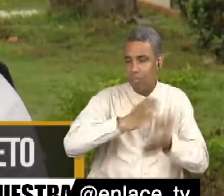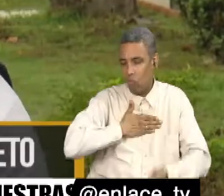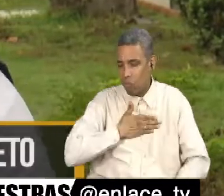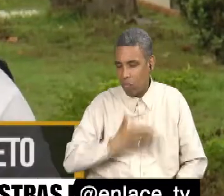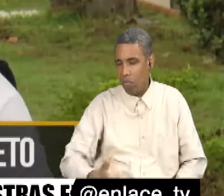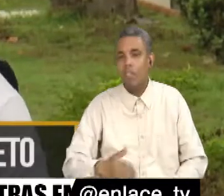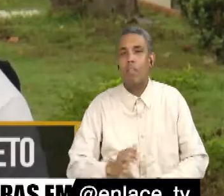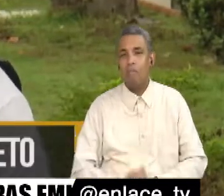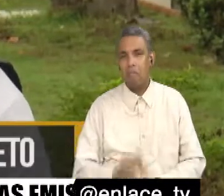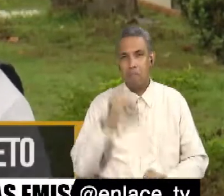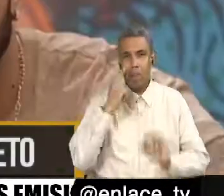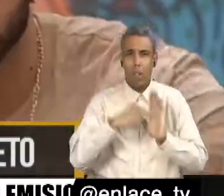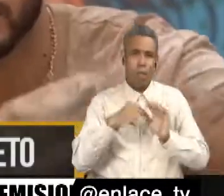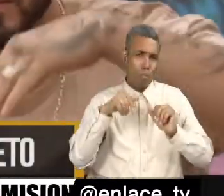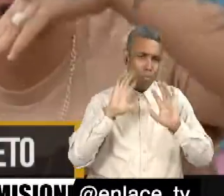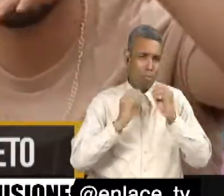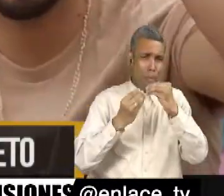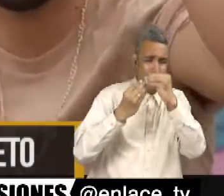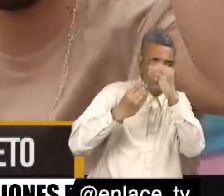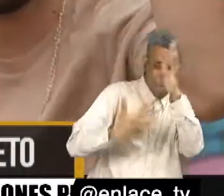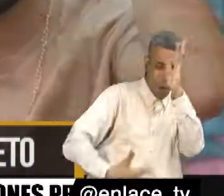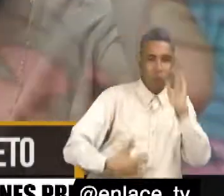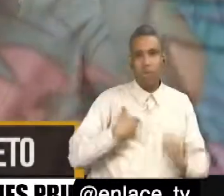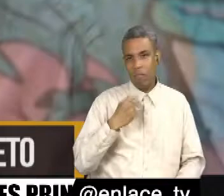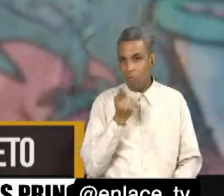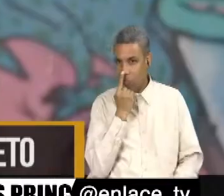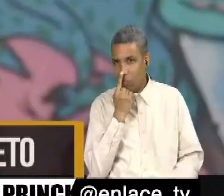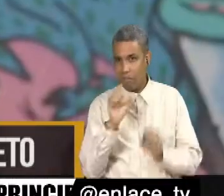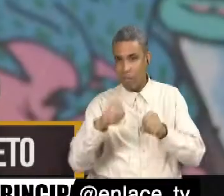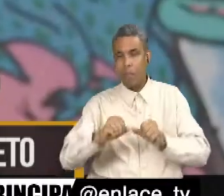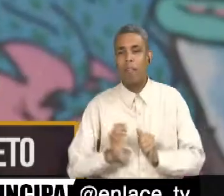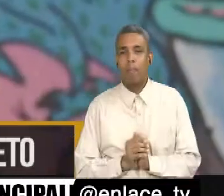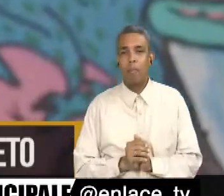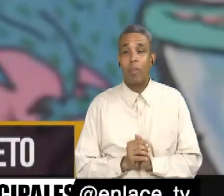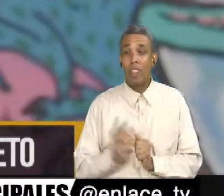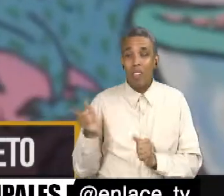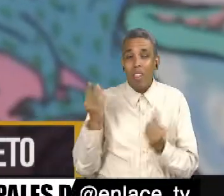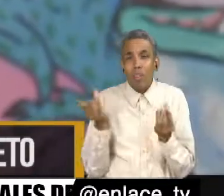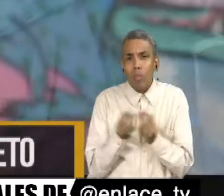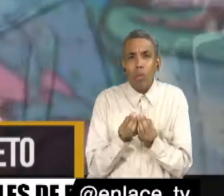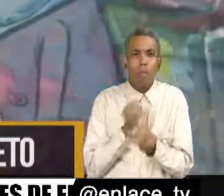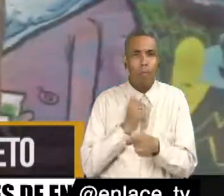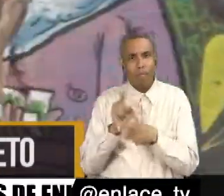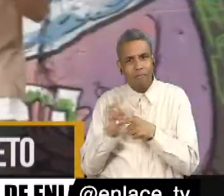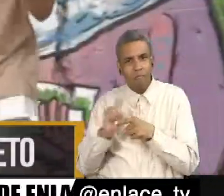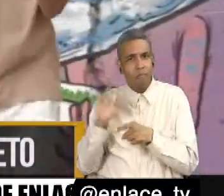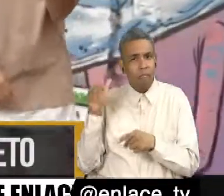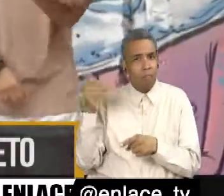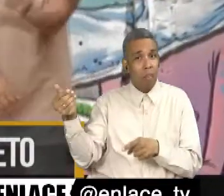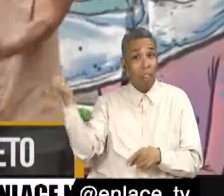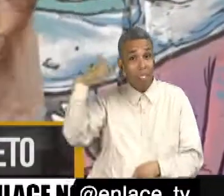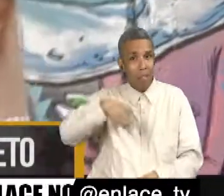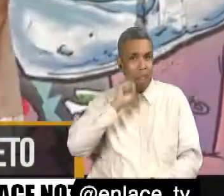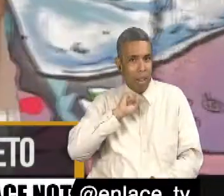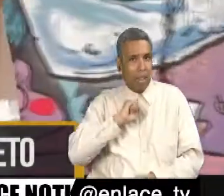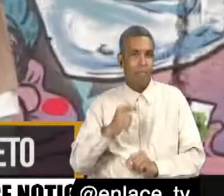ustedes. Tenemos mucho que mostrarles. Esta agrupación se presentará igualmente en las próximas semanas en el Puerto Petrolero.